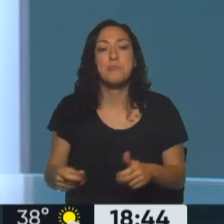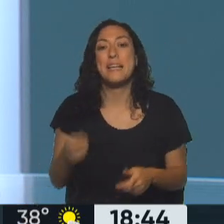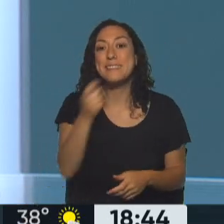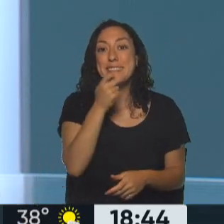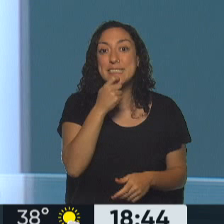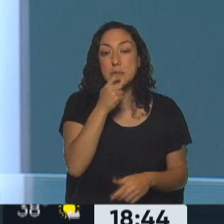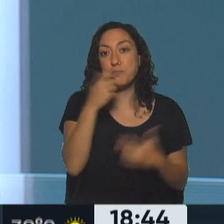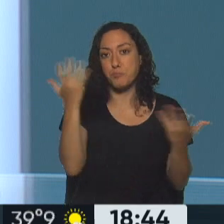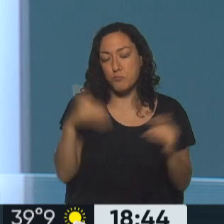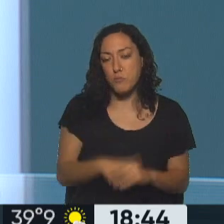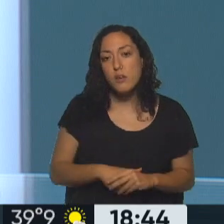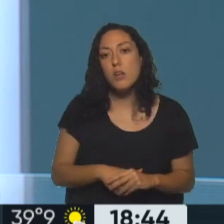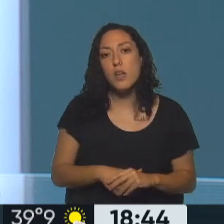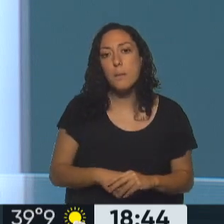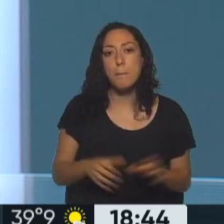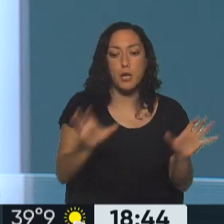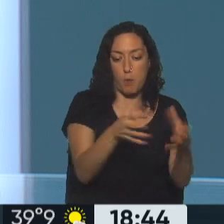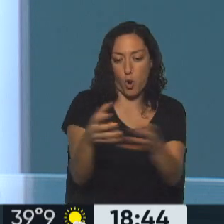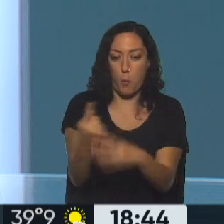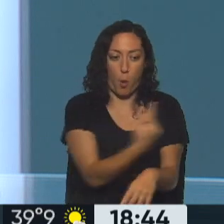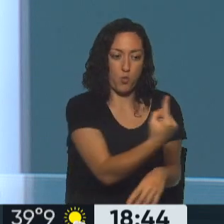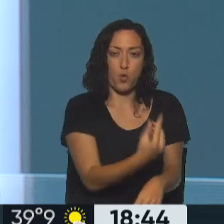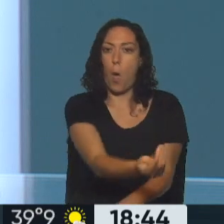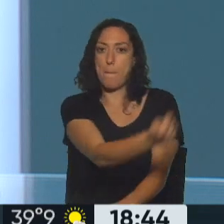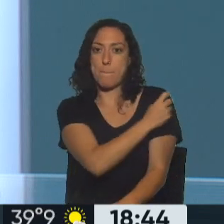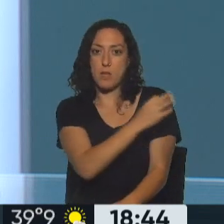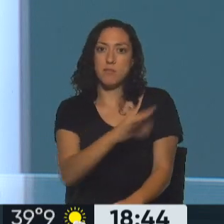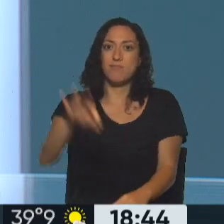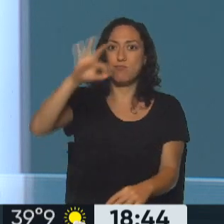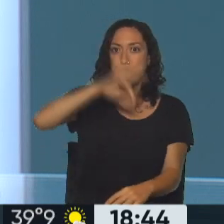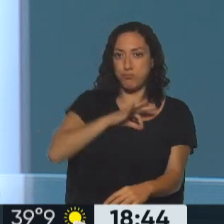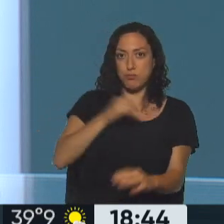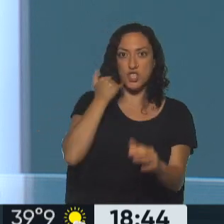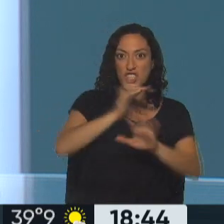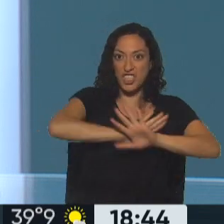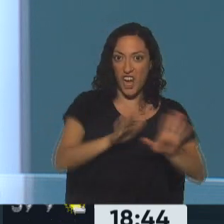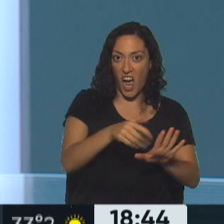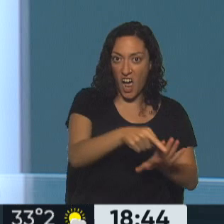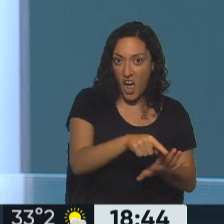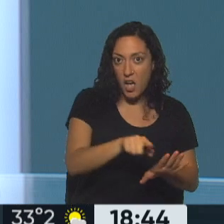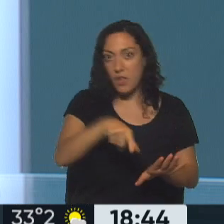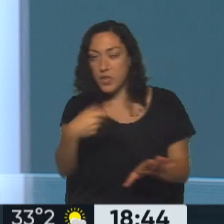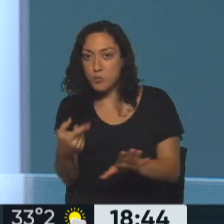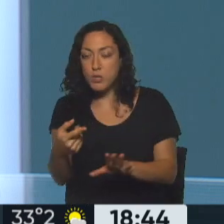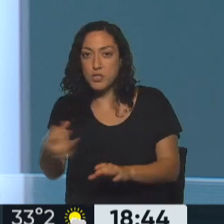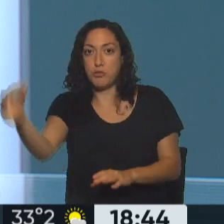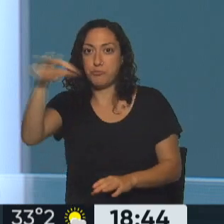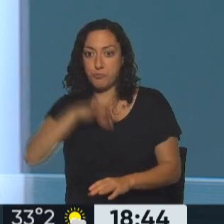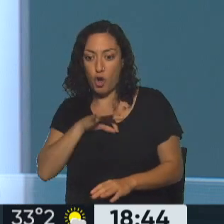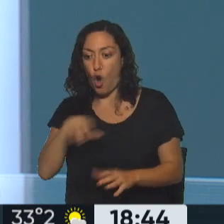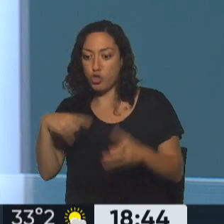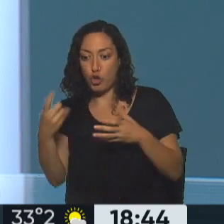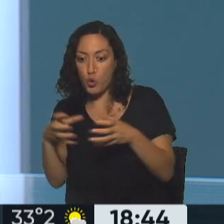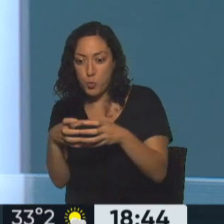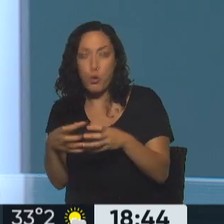tener una una variante digamos un subtipo de dengue infectarse con uno se infecta con el otro puede tener un caso